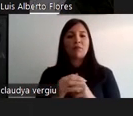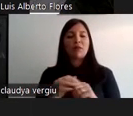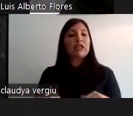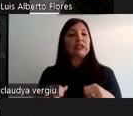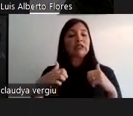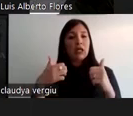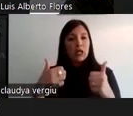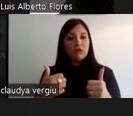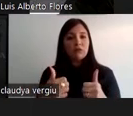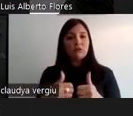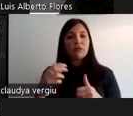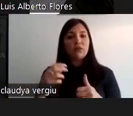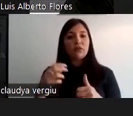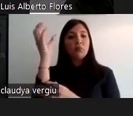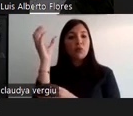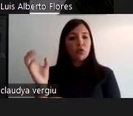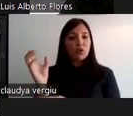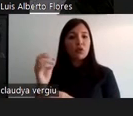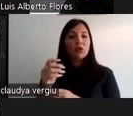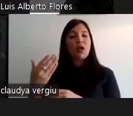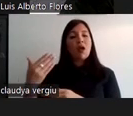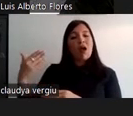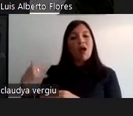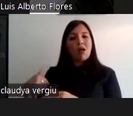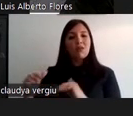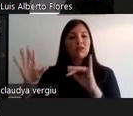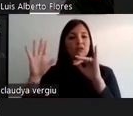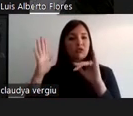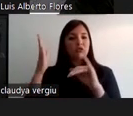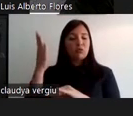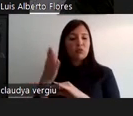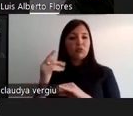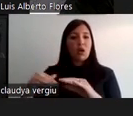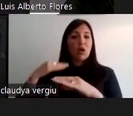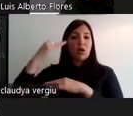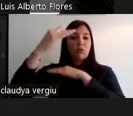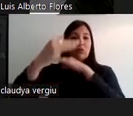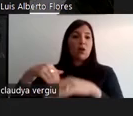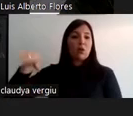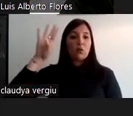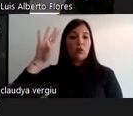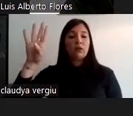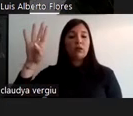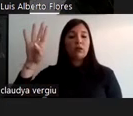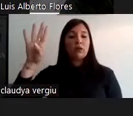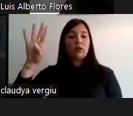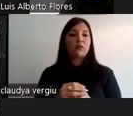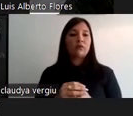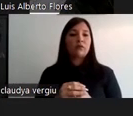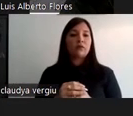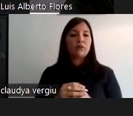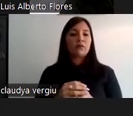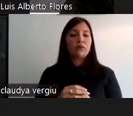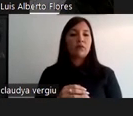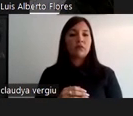departamento de piura que antes estaba en sexto puesto pero ahora está ha incrementado su intención y está en el cuarto puesto